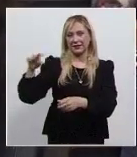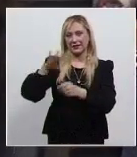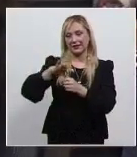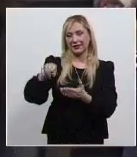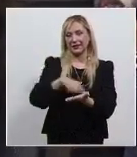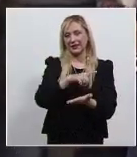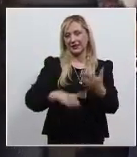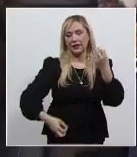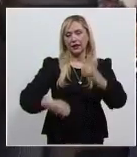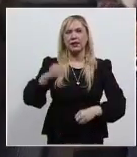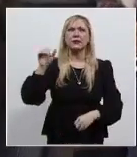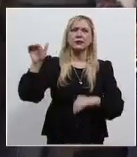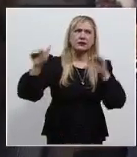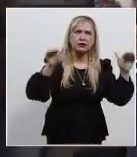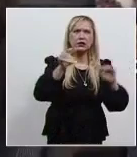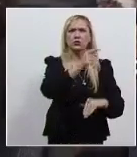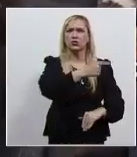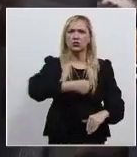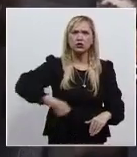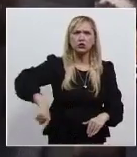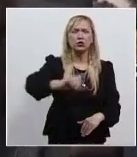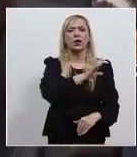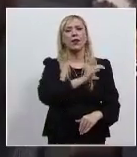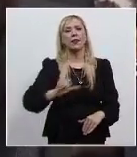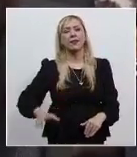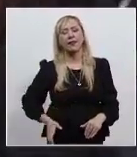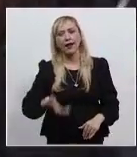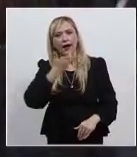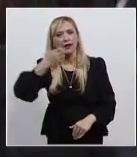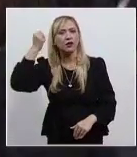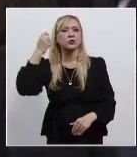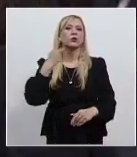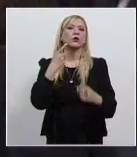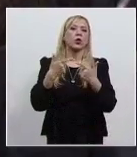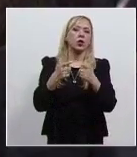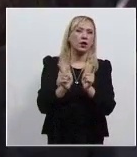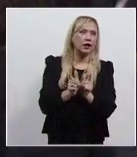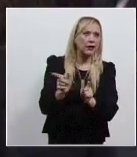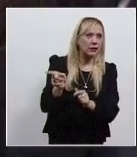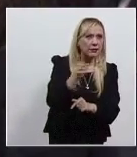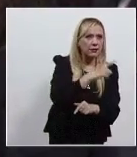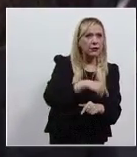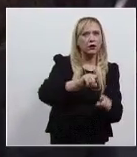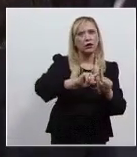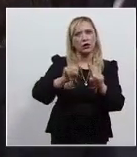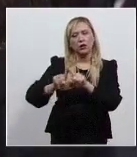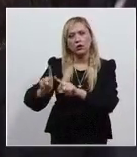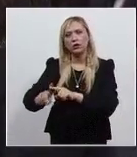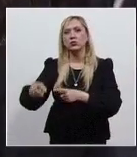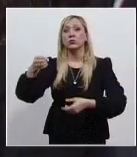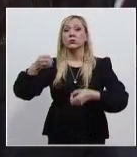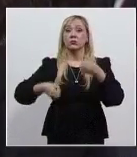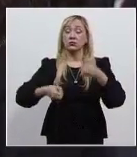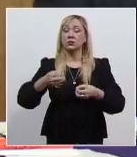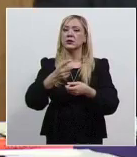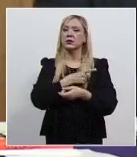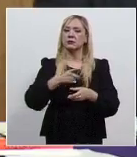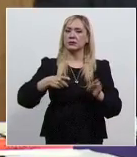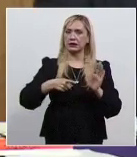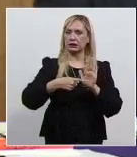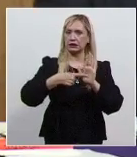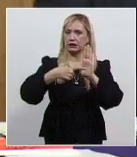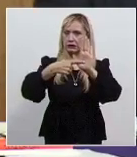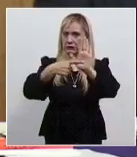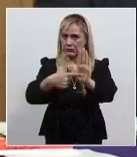autoridades electorales y judiciales, candidatos y partidos políticos sean transparentes para dar certeza a las elecciones. Pero